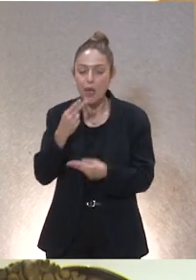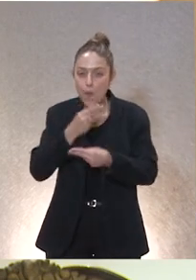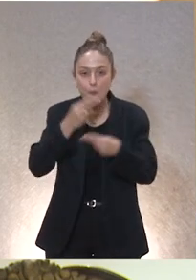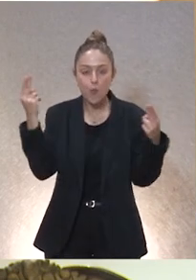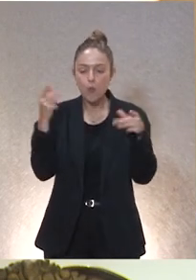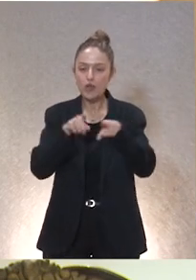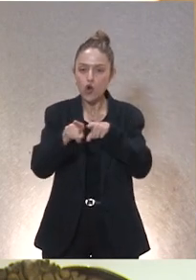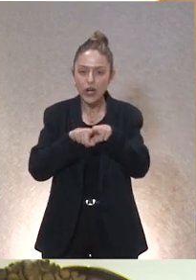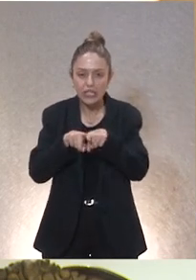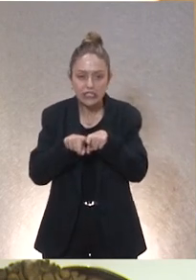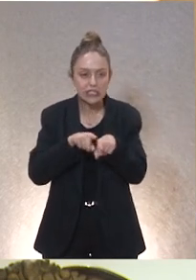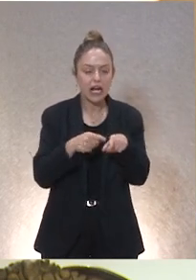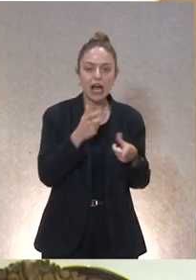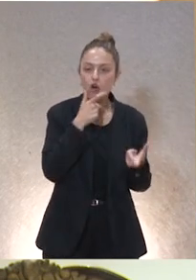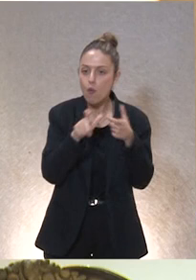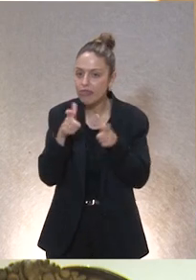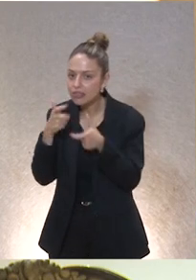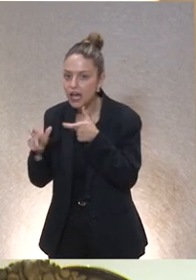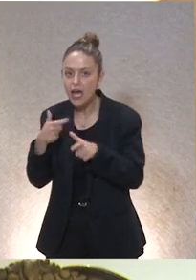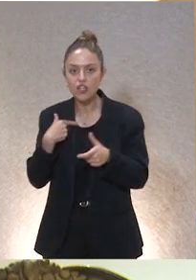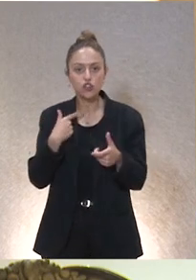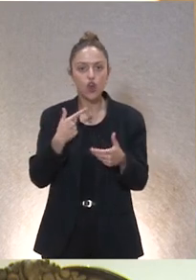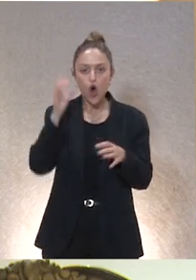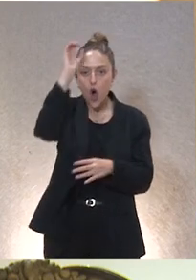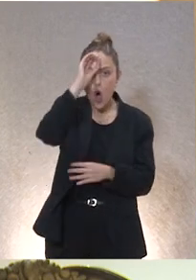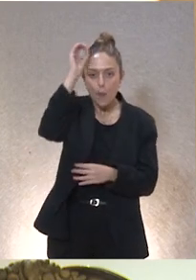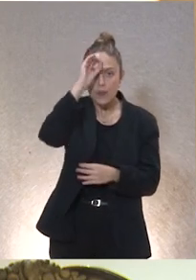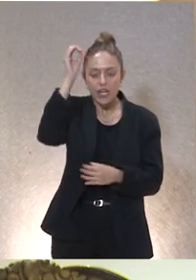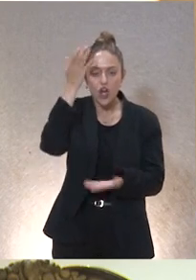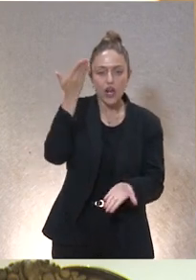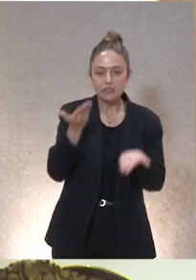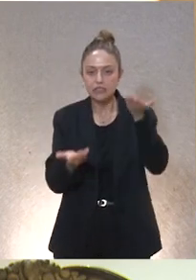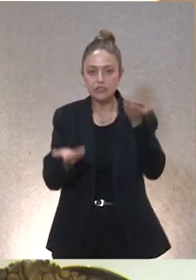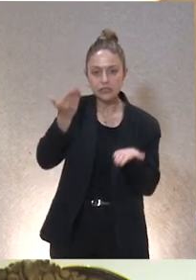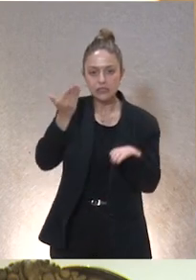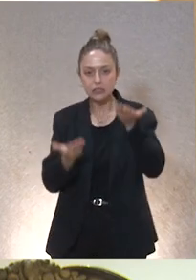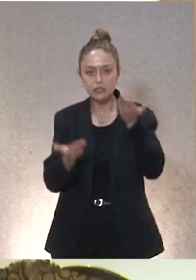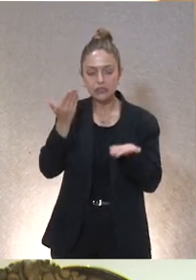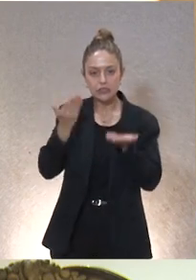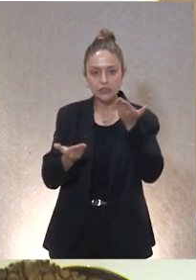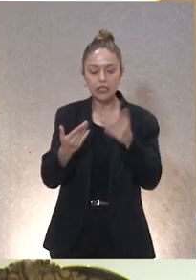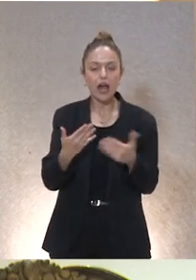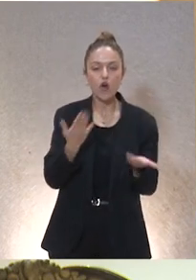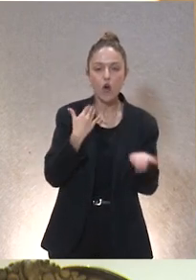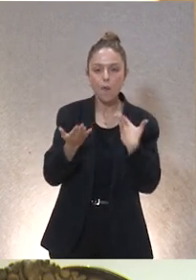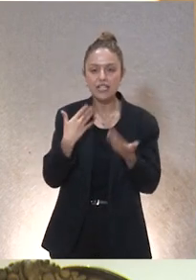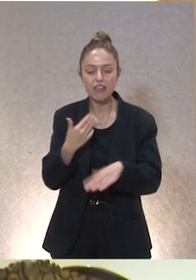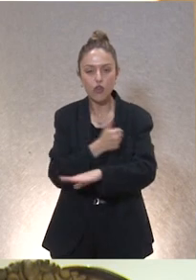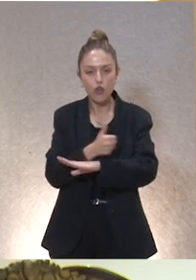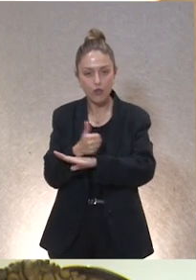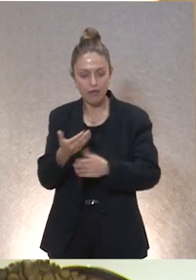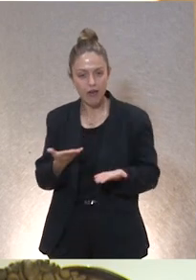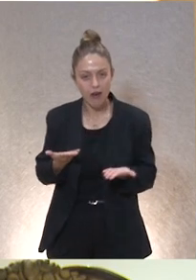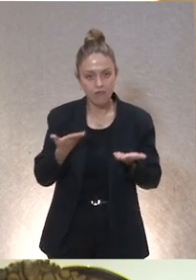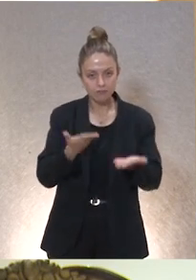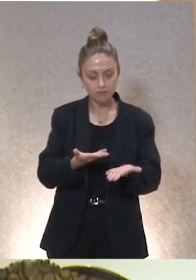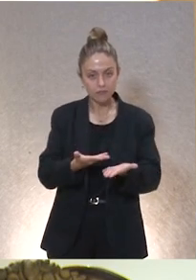la crítica para el comentario para el contraste de opiniones que contribuyan a la conversación ciudadana cuarta